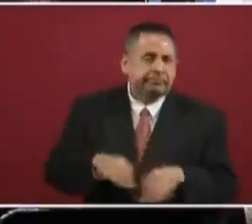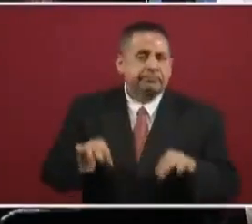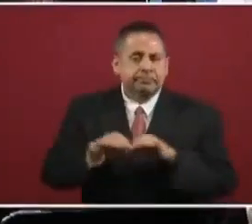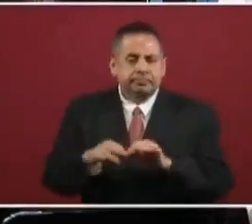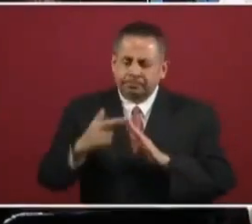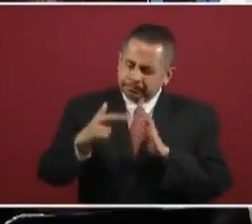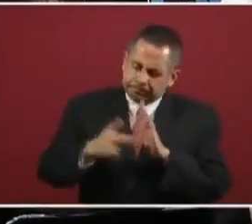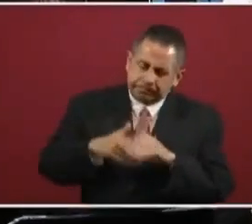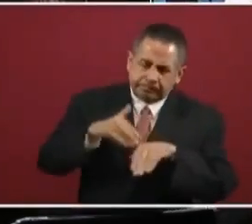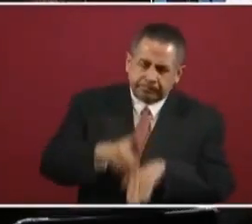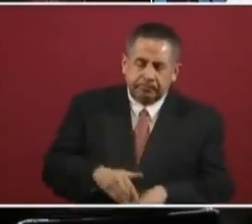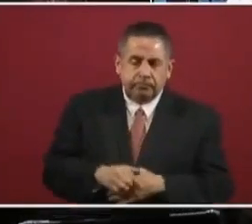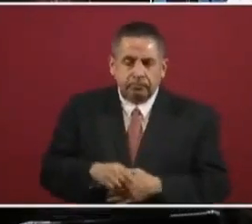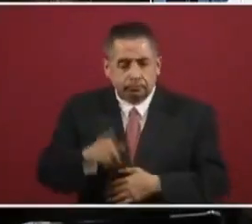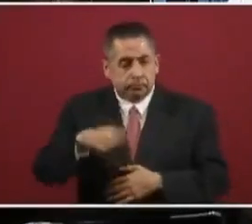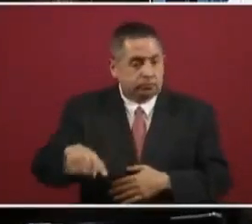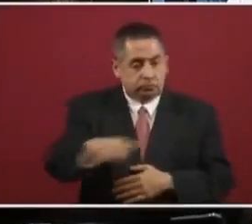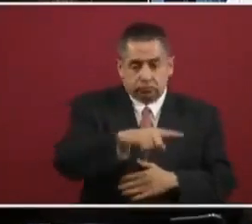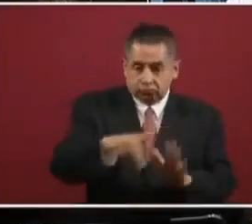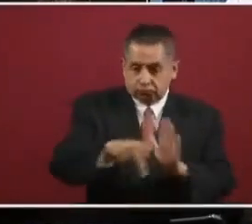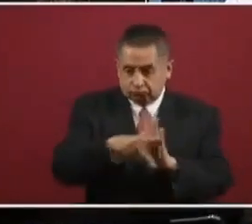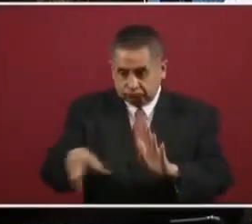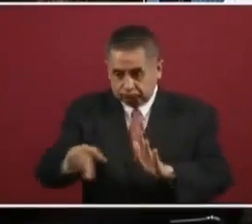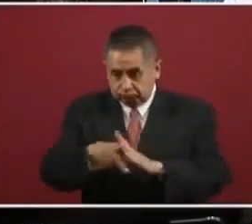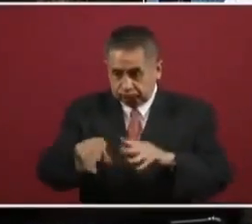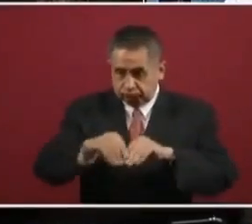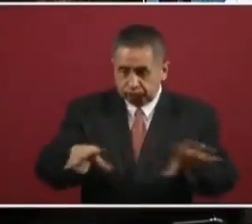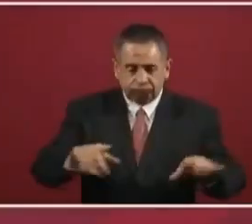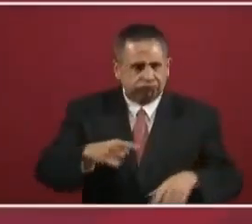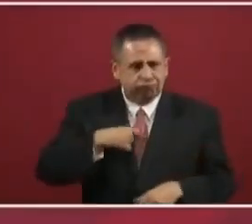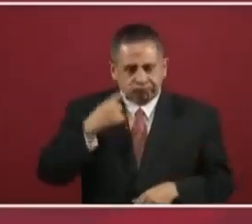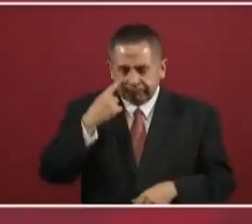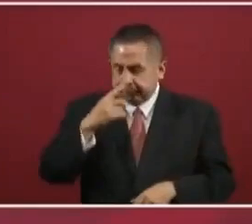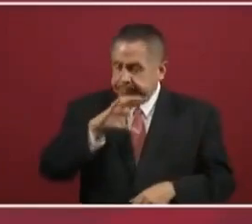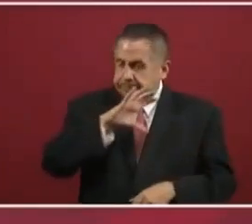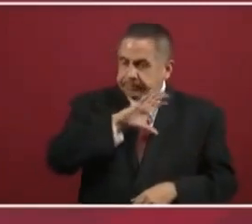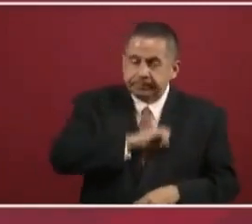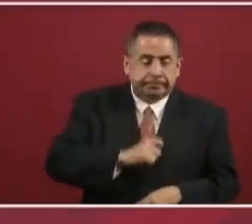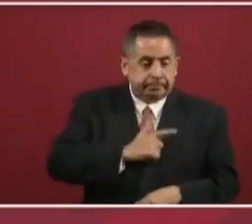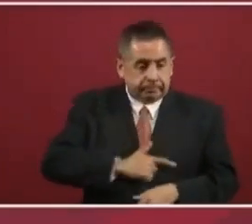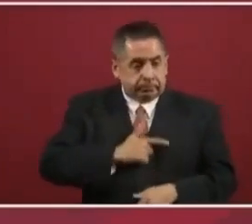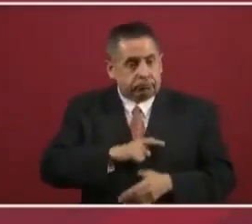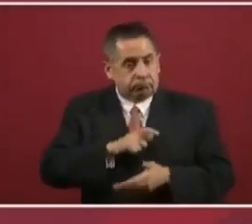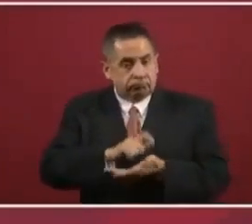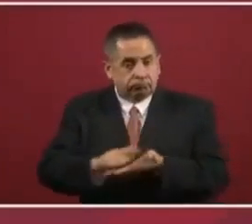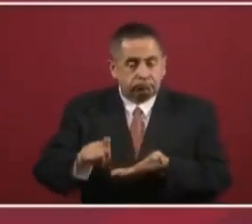importante ustedes son periodistas porque les gusta su